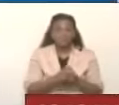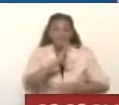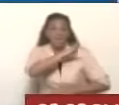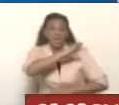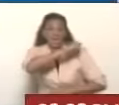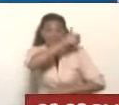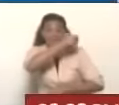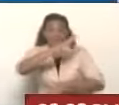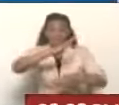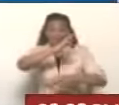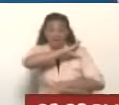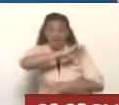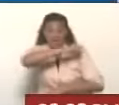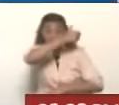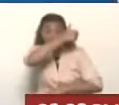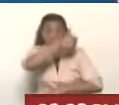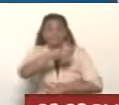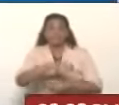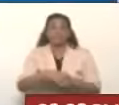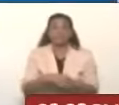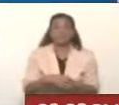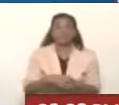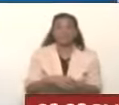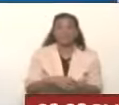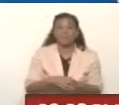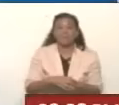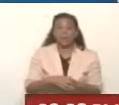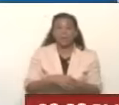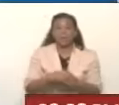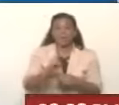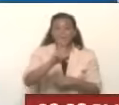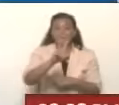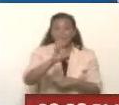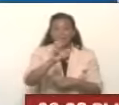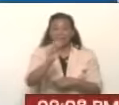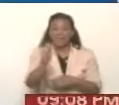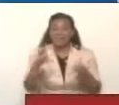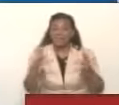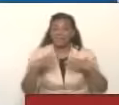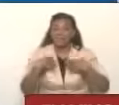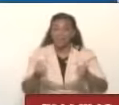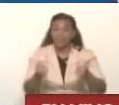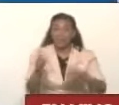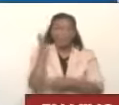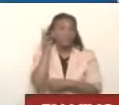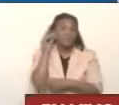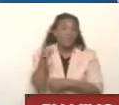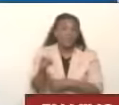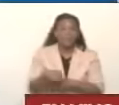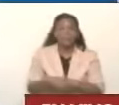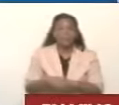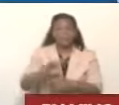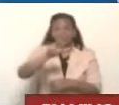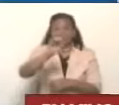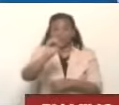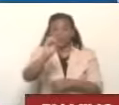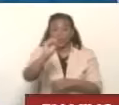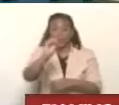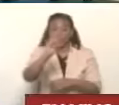jefa de el vértice de salud de la mujer, compañera Yoisimar